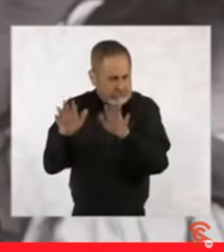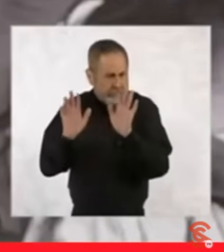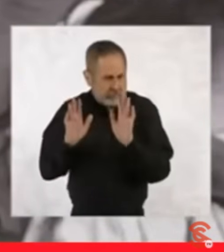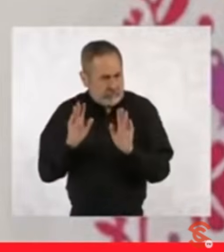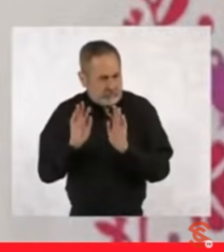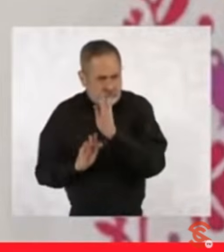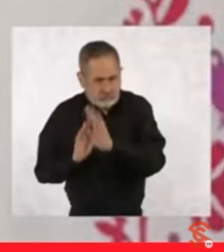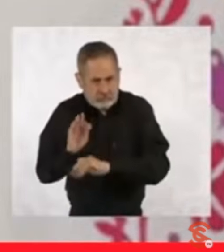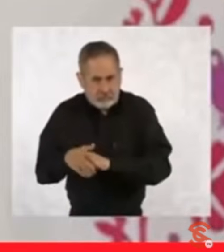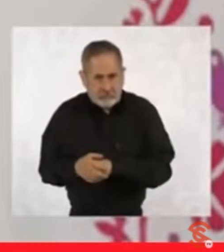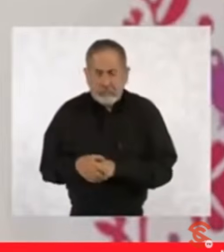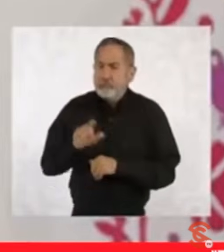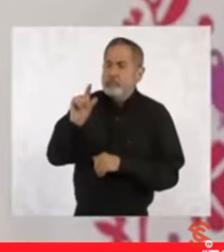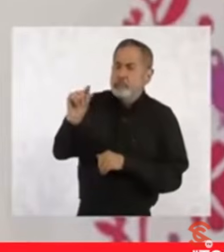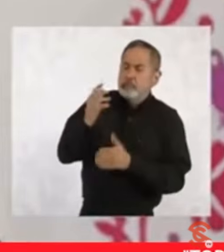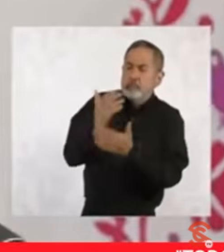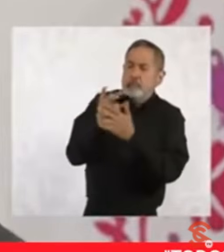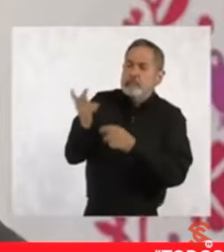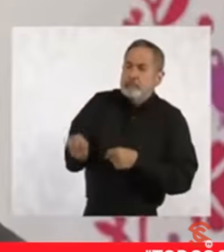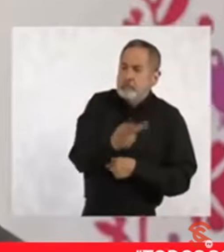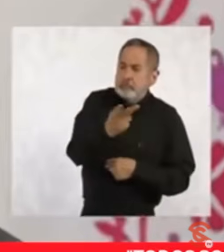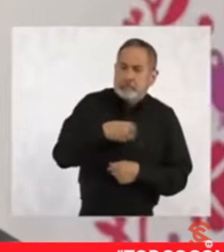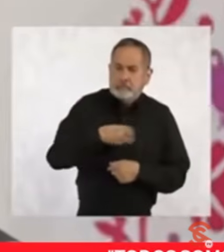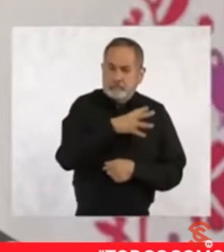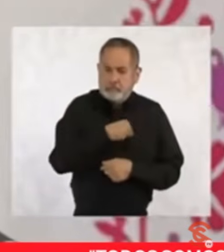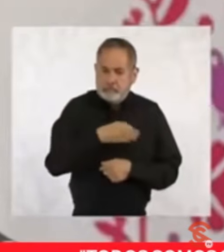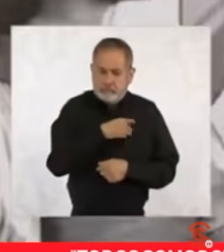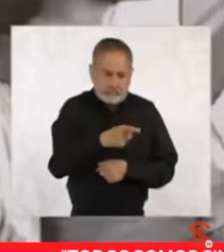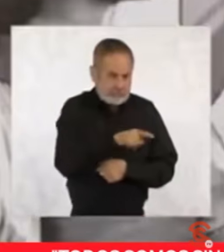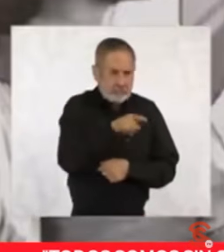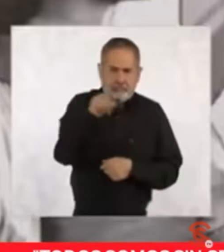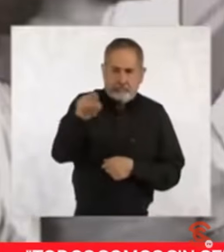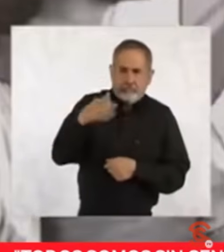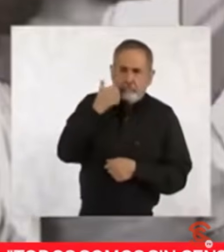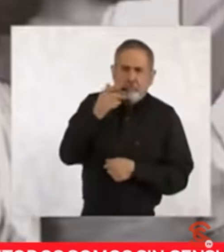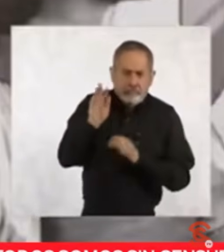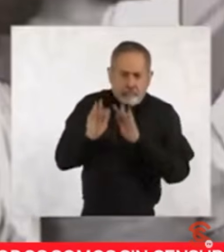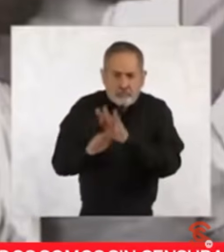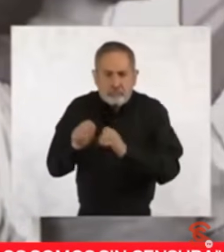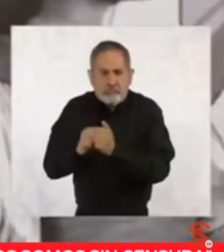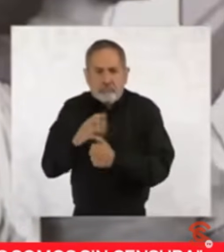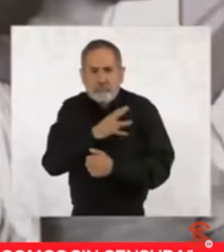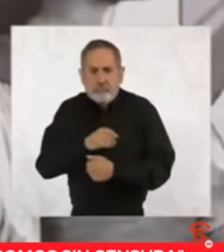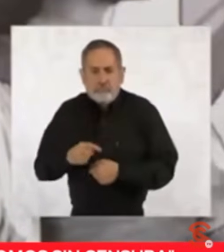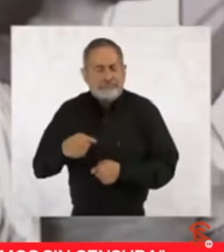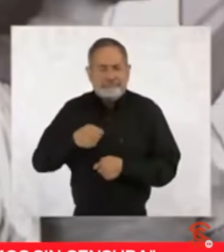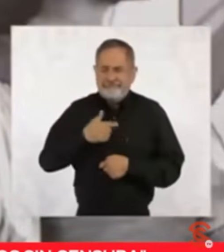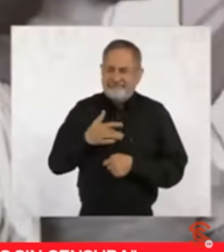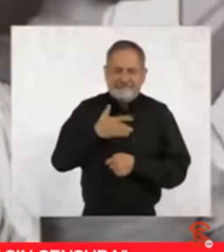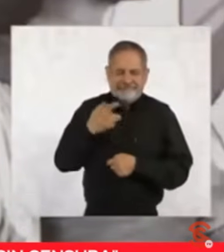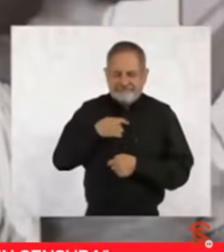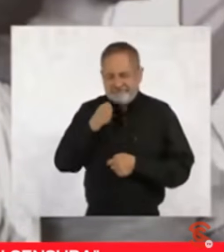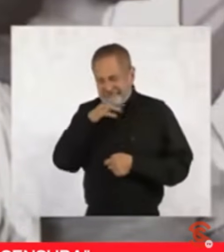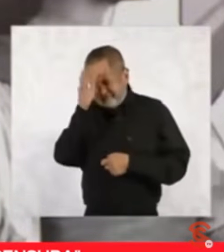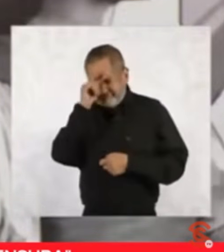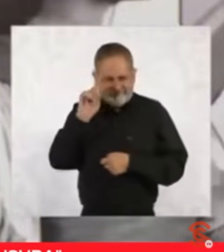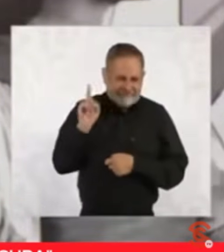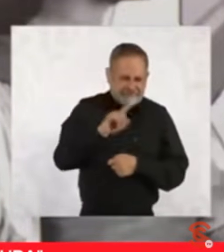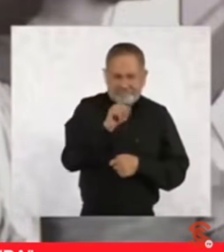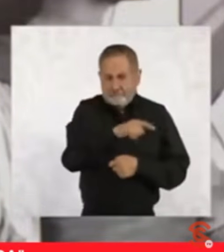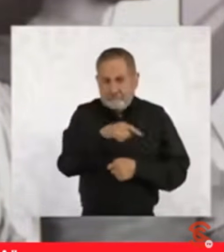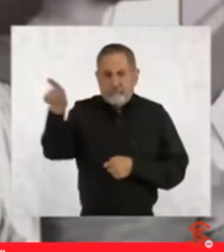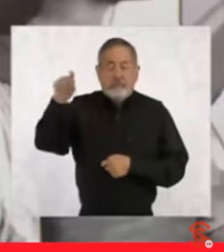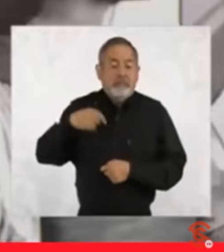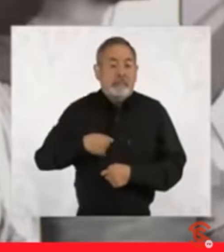Y le dije, bueno, pues déjame la consulto a mi hijo y veo si sí. No estaba yo muy convencido de que fuera, pero mi